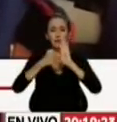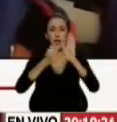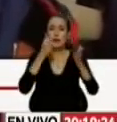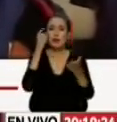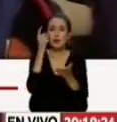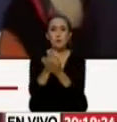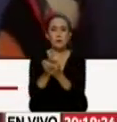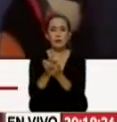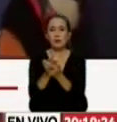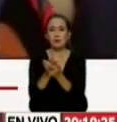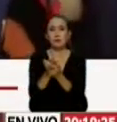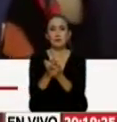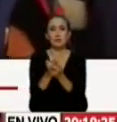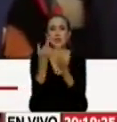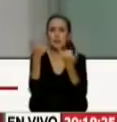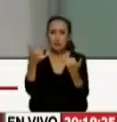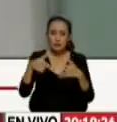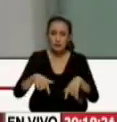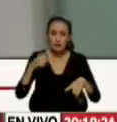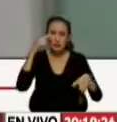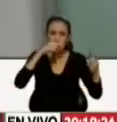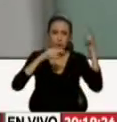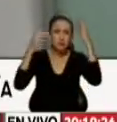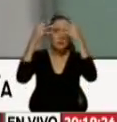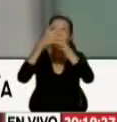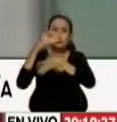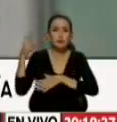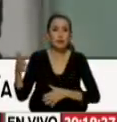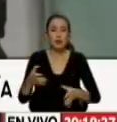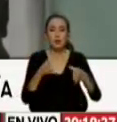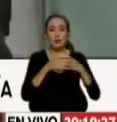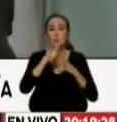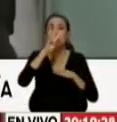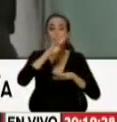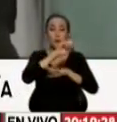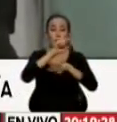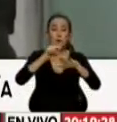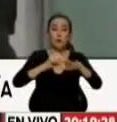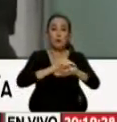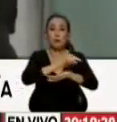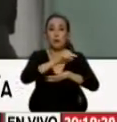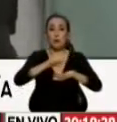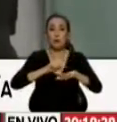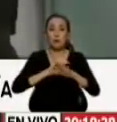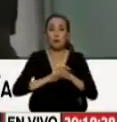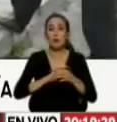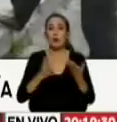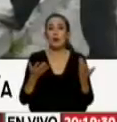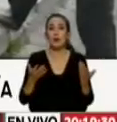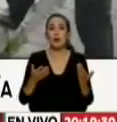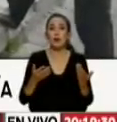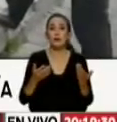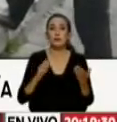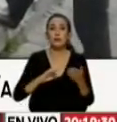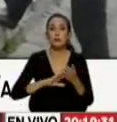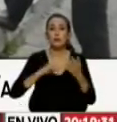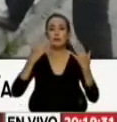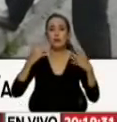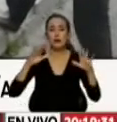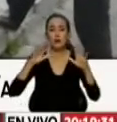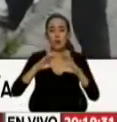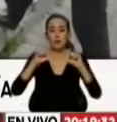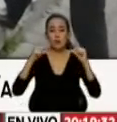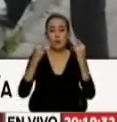está jugando muchas cosas. Durante las 4 horas y media que duró la audiencia en la sala 7, un fuerte contingente